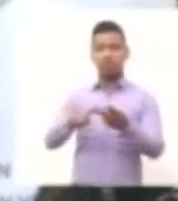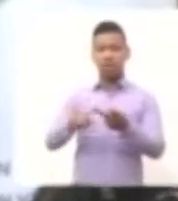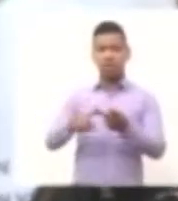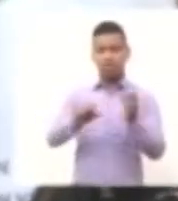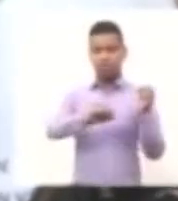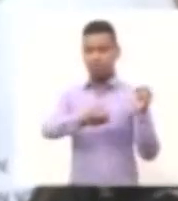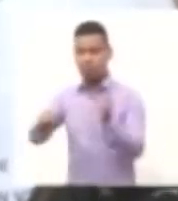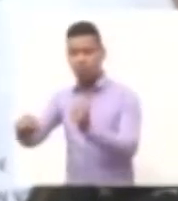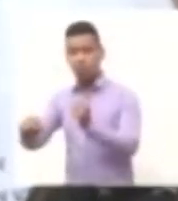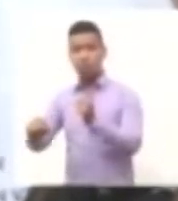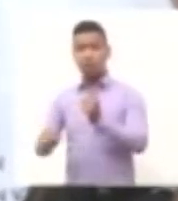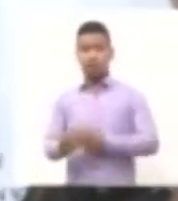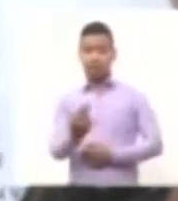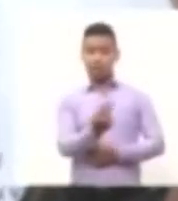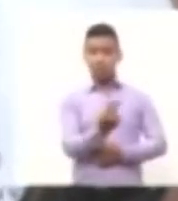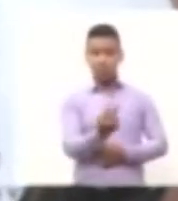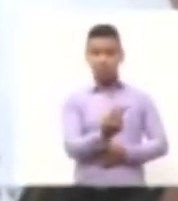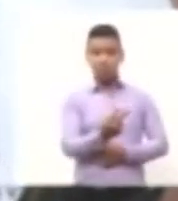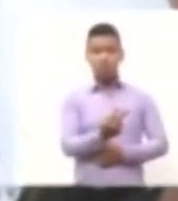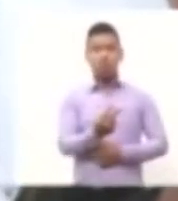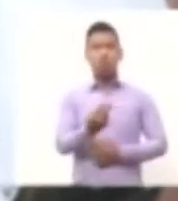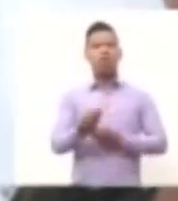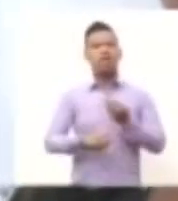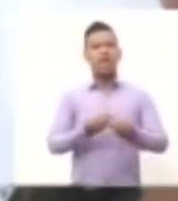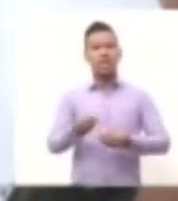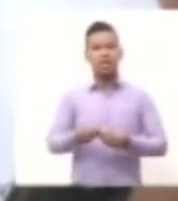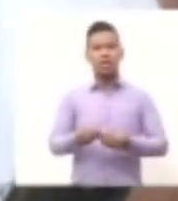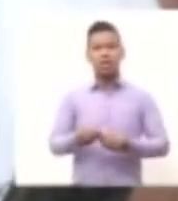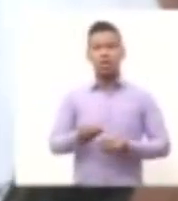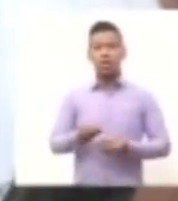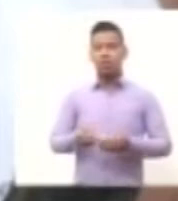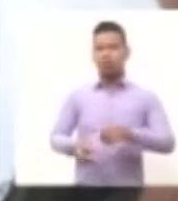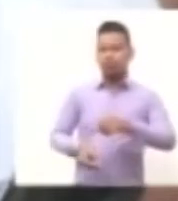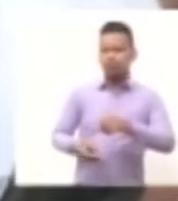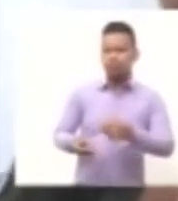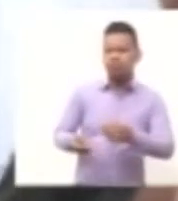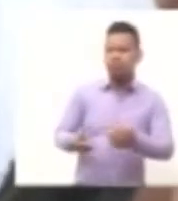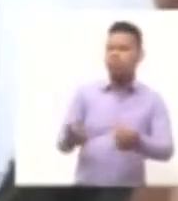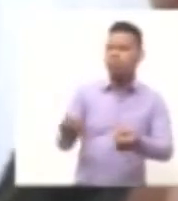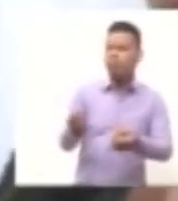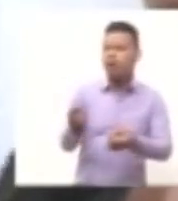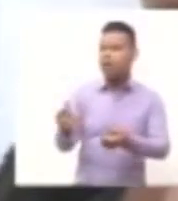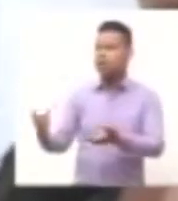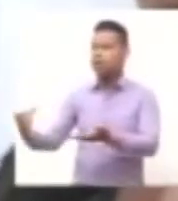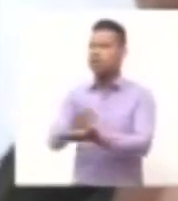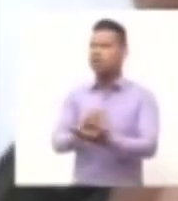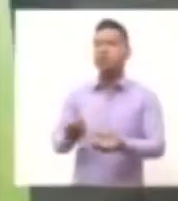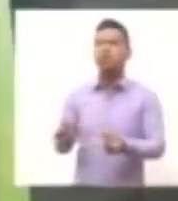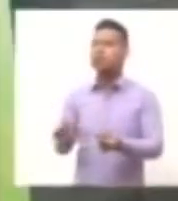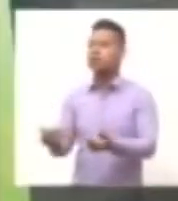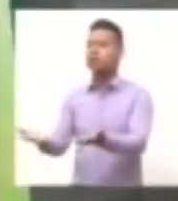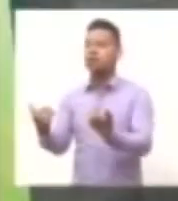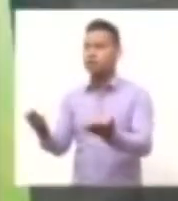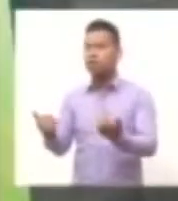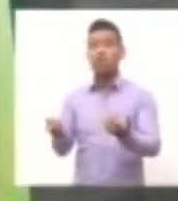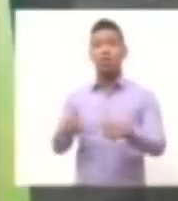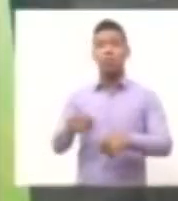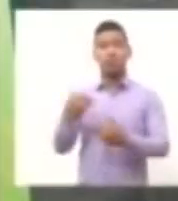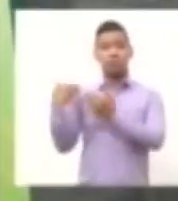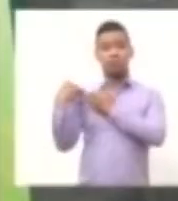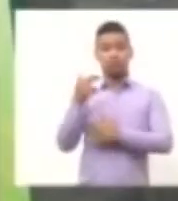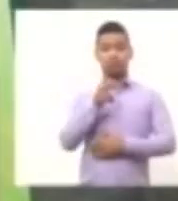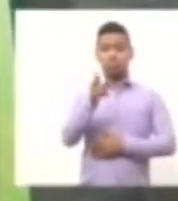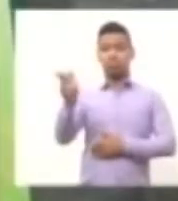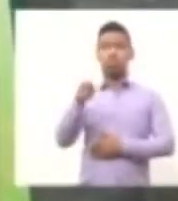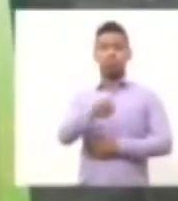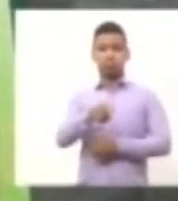Estos delincuentes adicionalmente estaban extorsionando y eran los sicarios del sector de La Mojana. Investigaciones de la policía dan